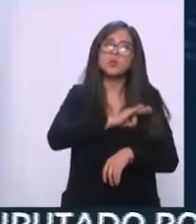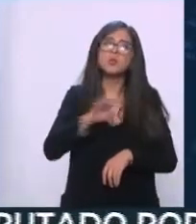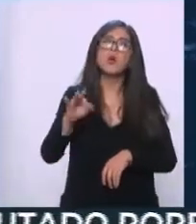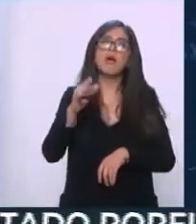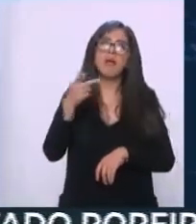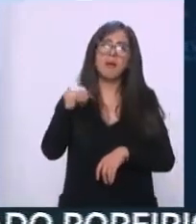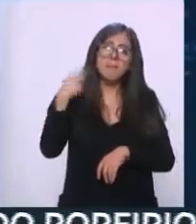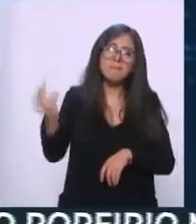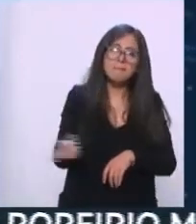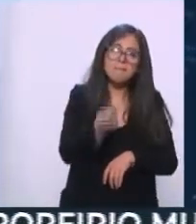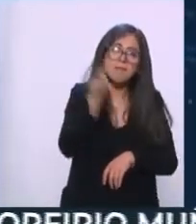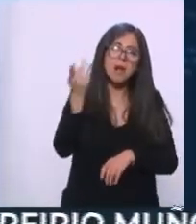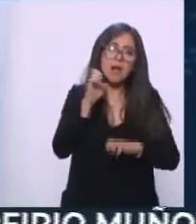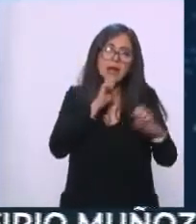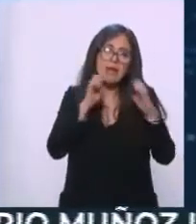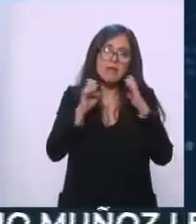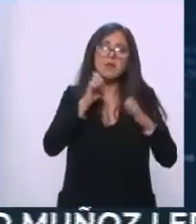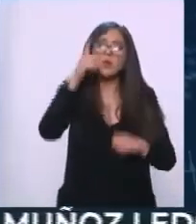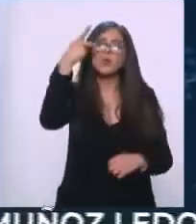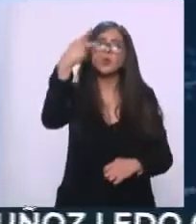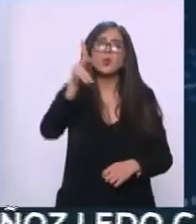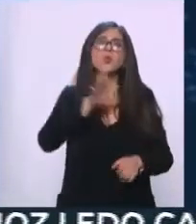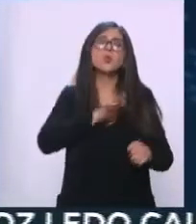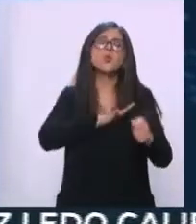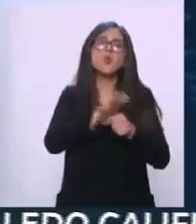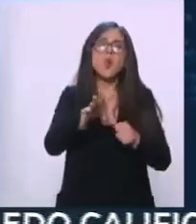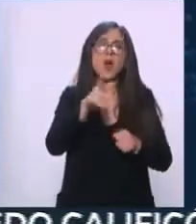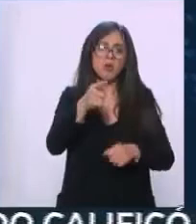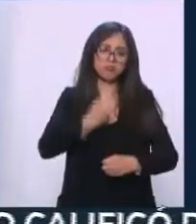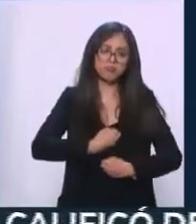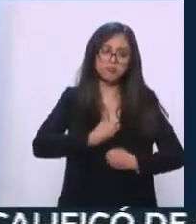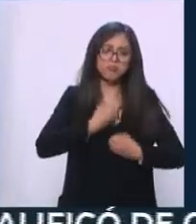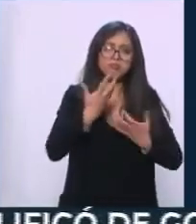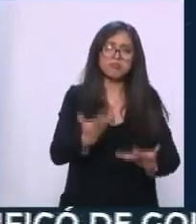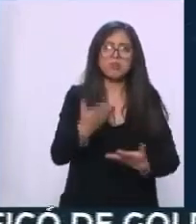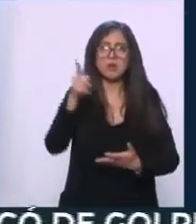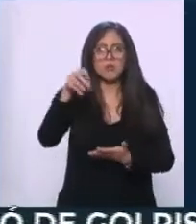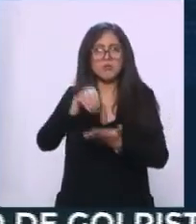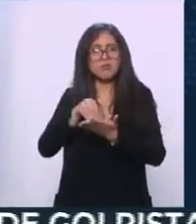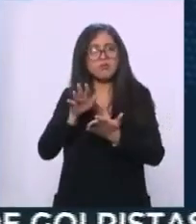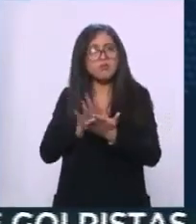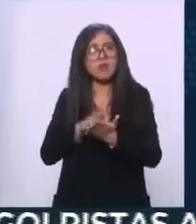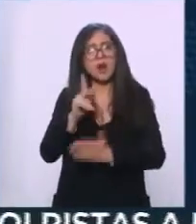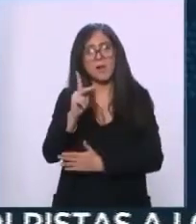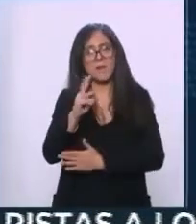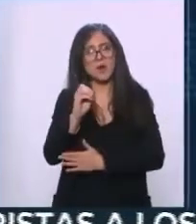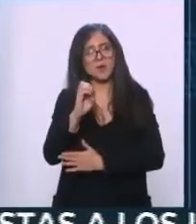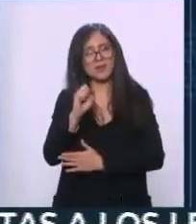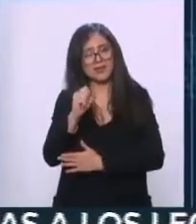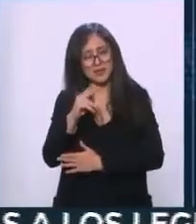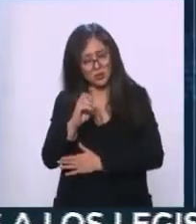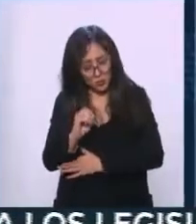con respecto a esta información que se publica en Proceso, y él de una manera muy